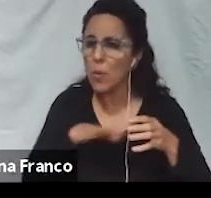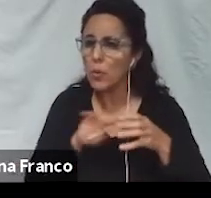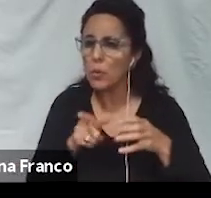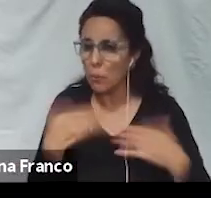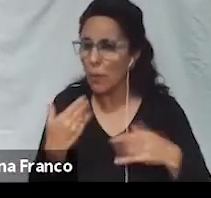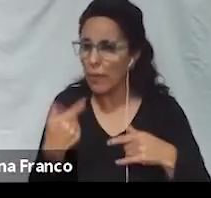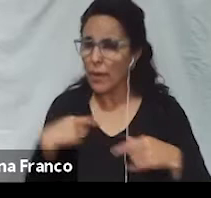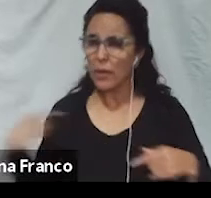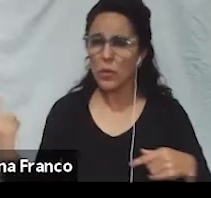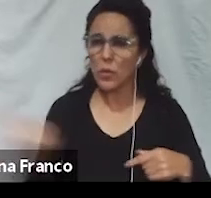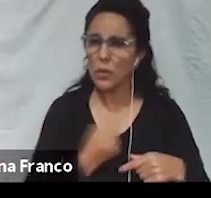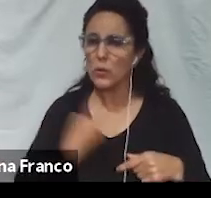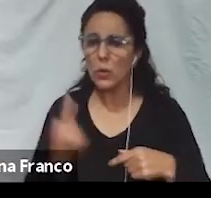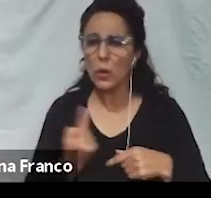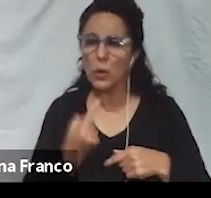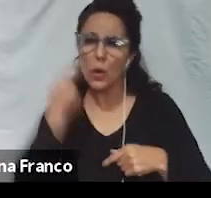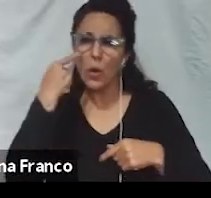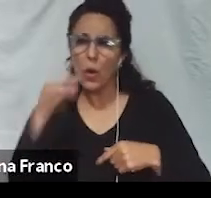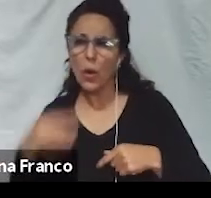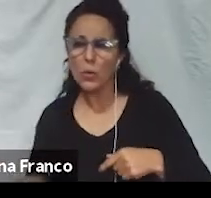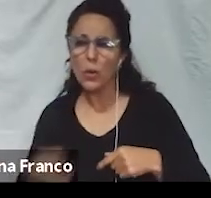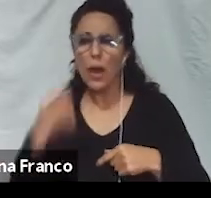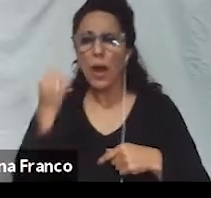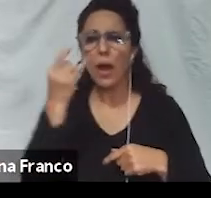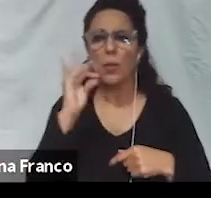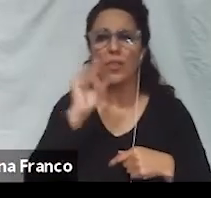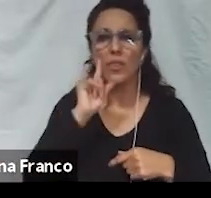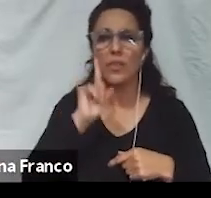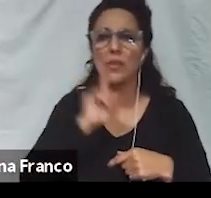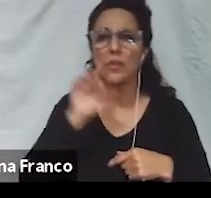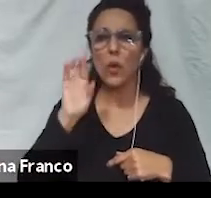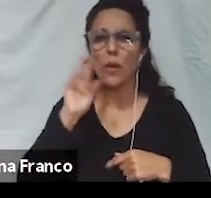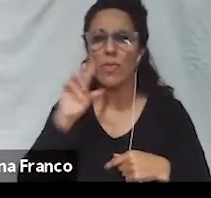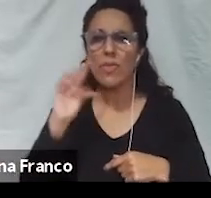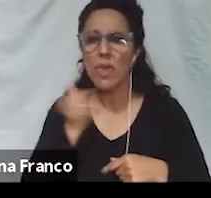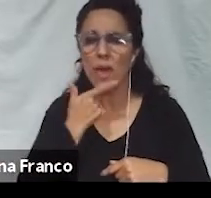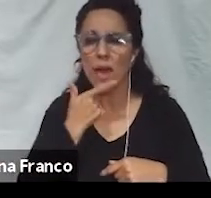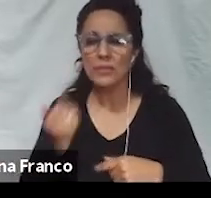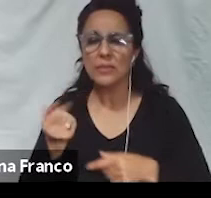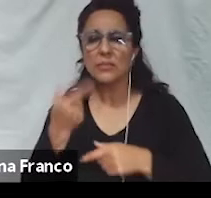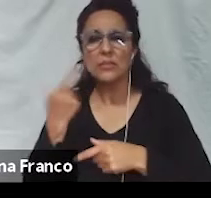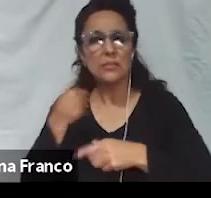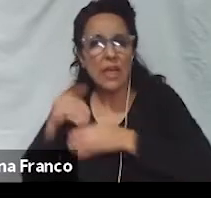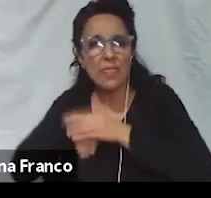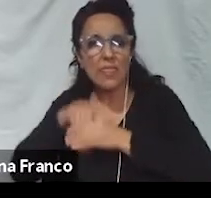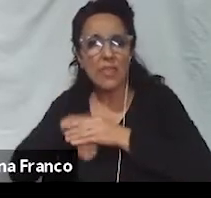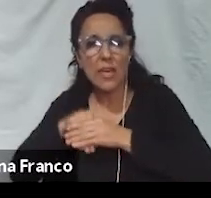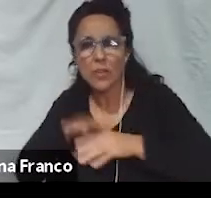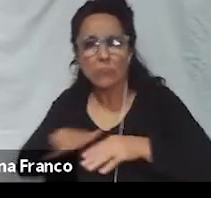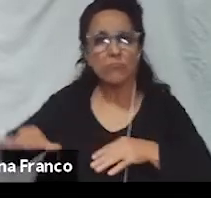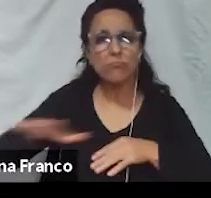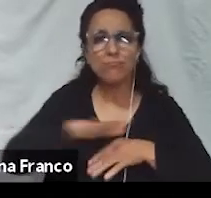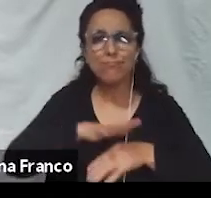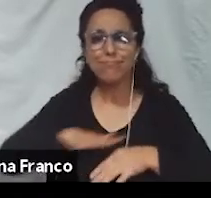que nosotros trabajemos auditando páginas o aplicaciones en las que no estamos trabajando